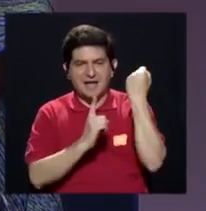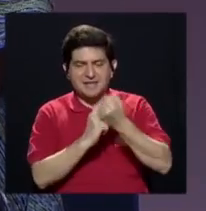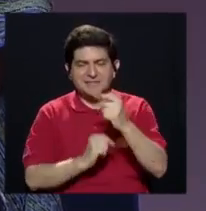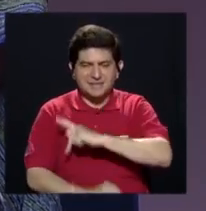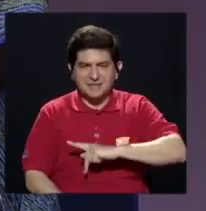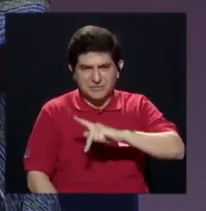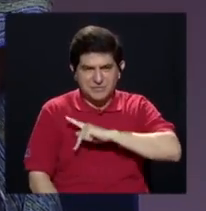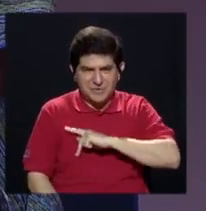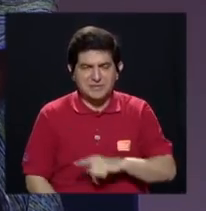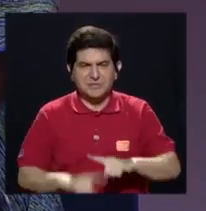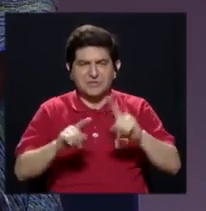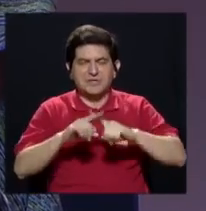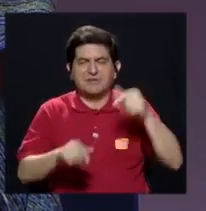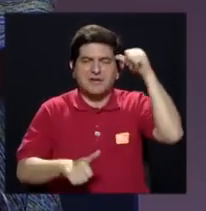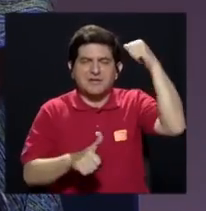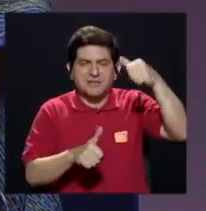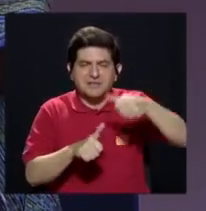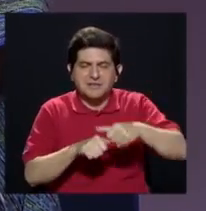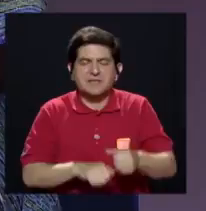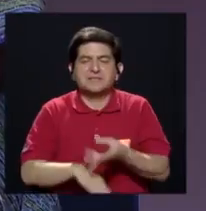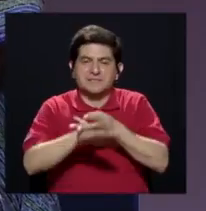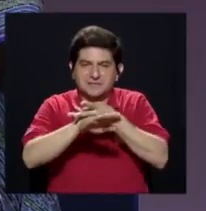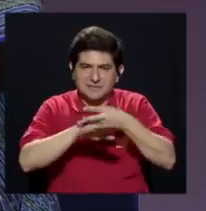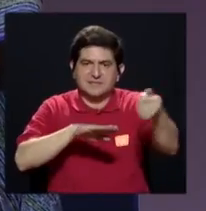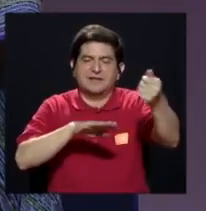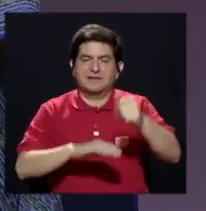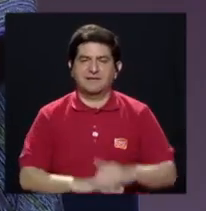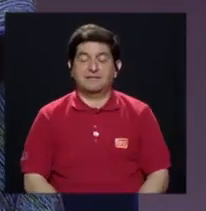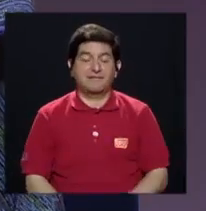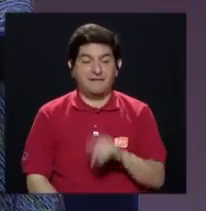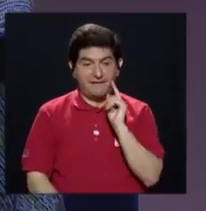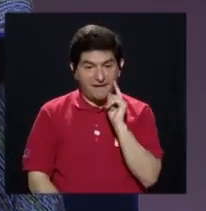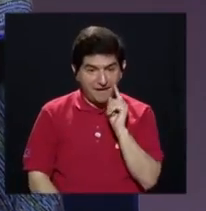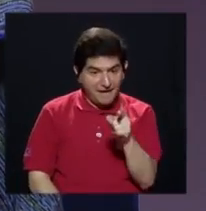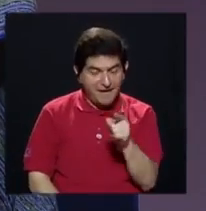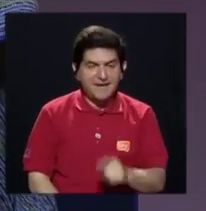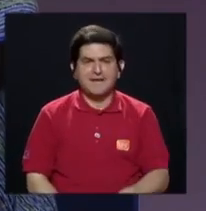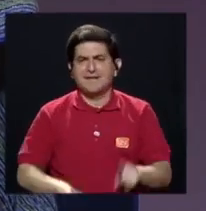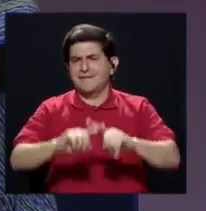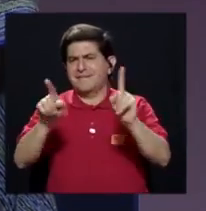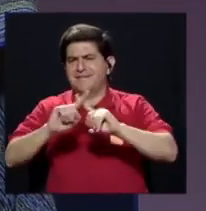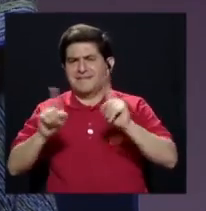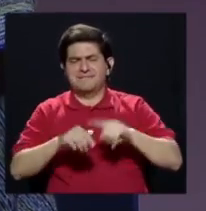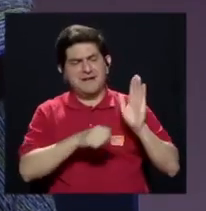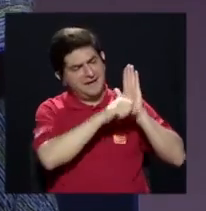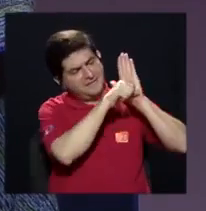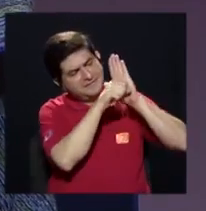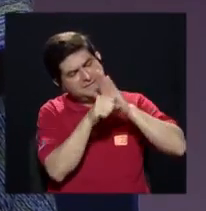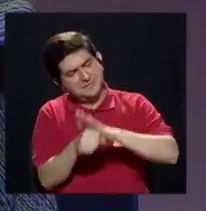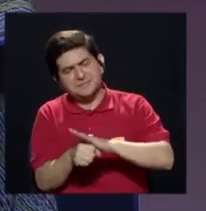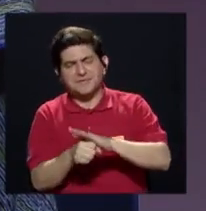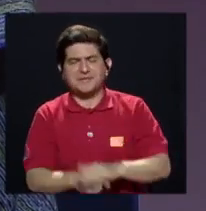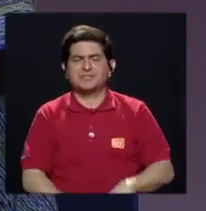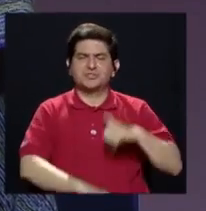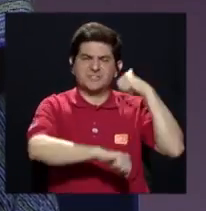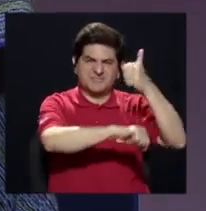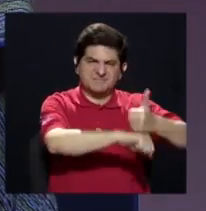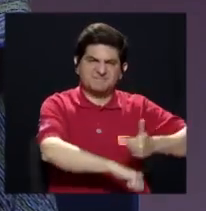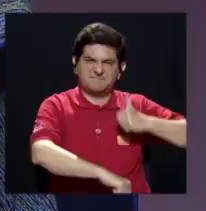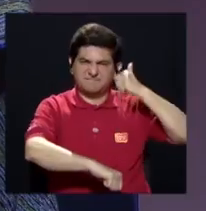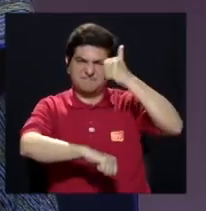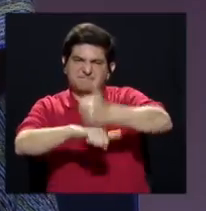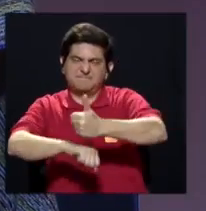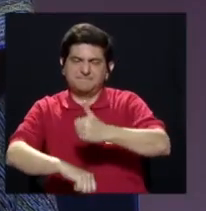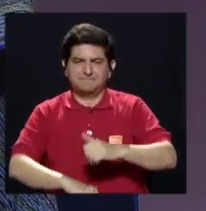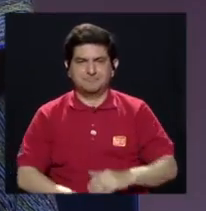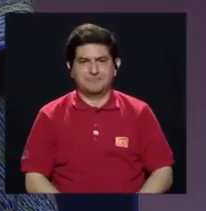cantidad de memorias para sanar y es justamente ahí lo que las diferentes opresiones nos han instalado y